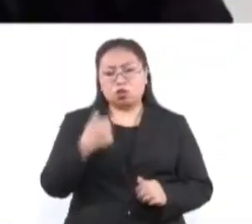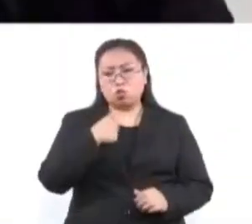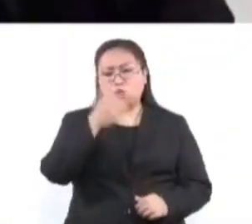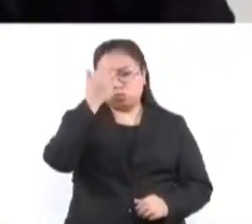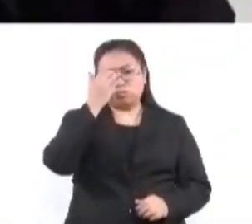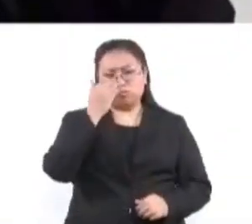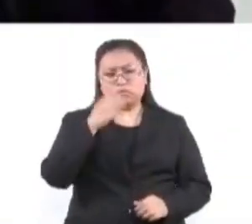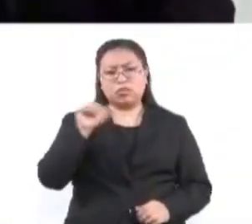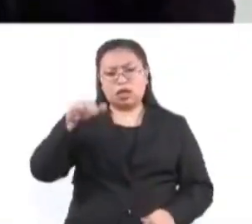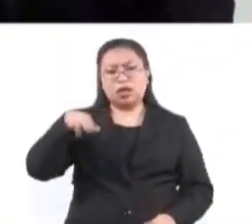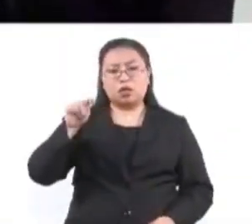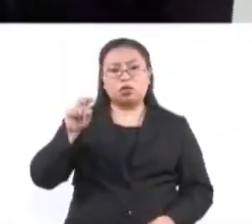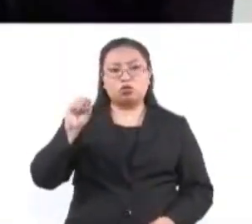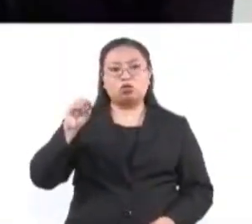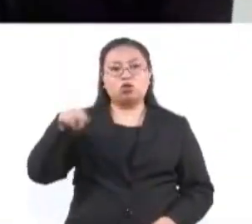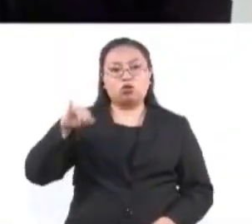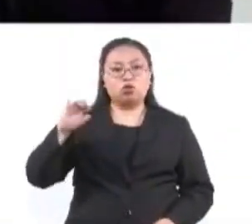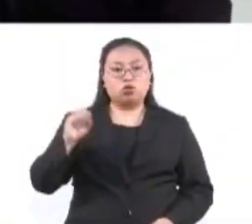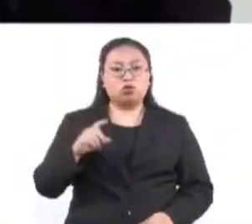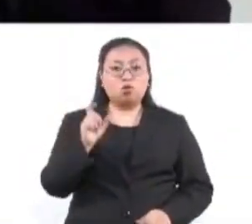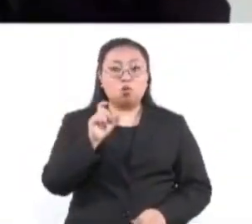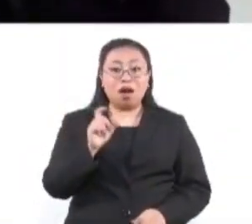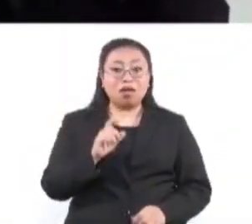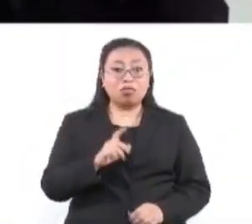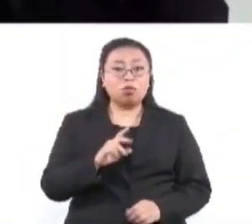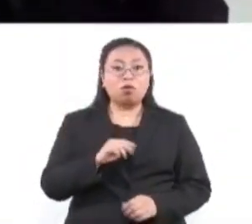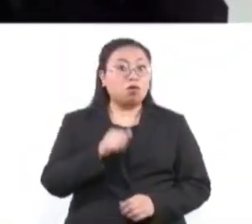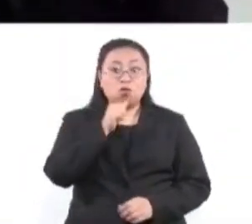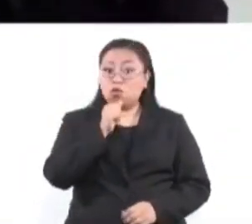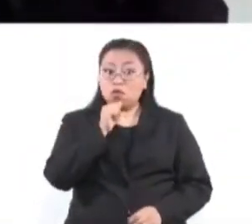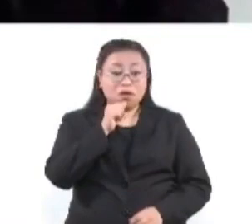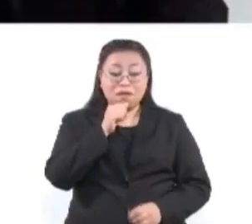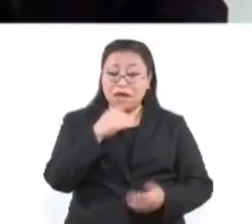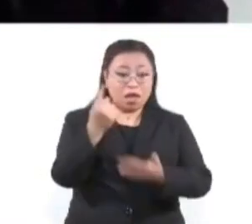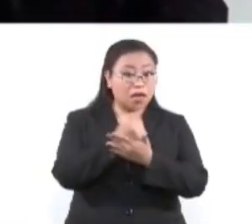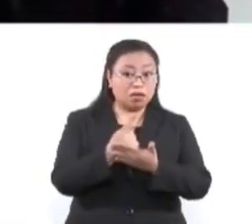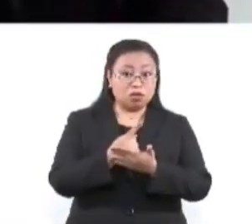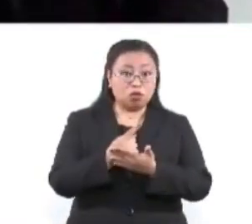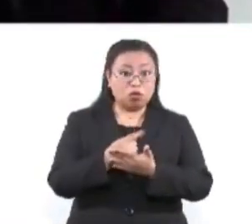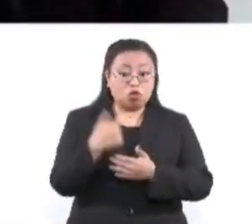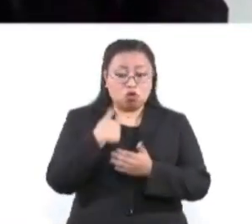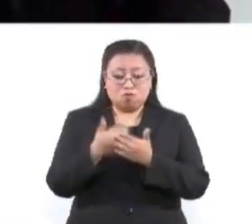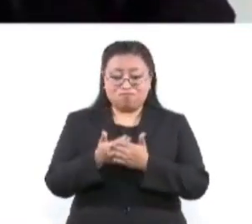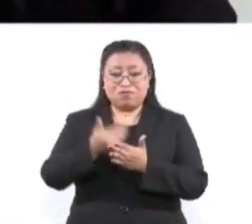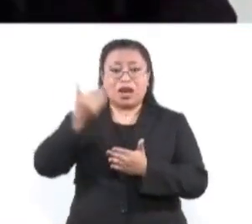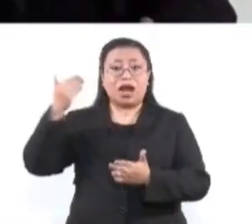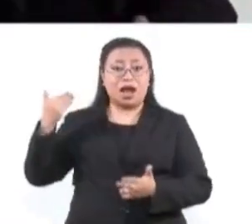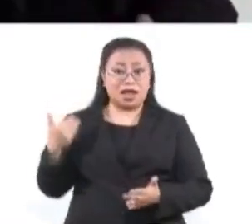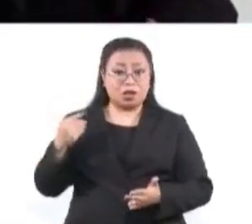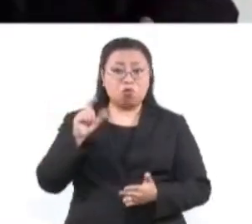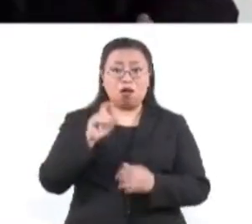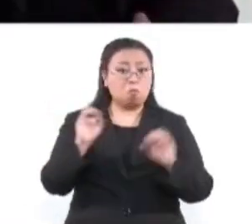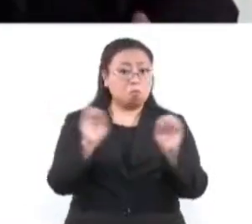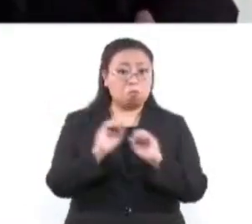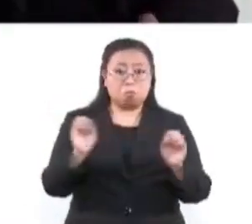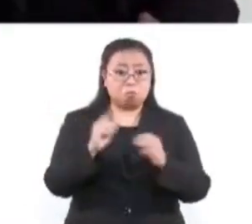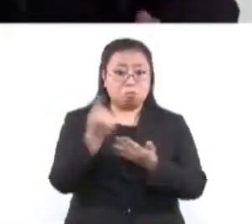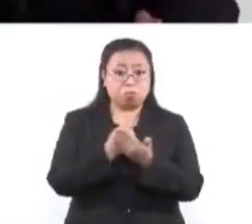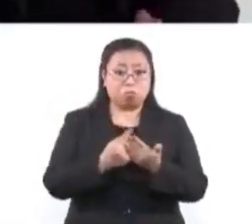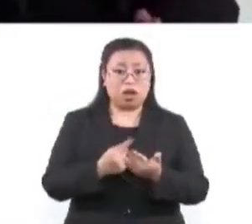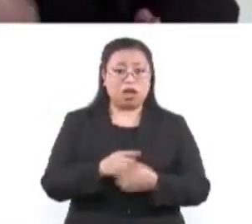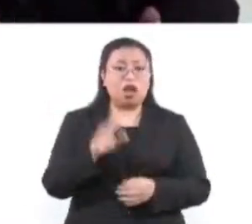yo conocí a Antonio cuando Antonio todavía no era caricaturista. Yo creo que soy uno de los pocos que lo conocieron sin que fuera caricaturista,